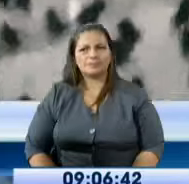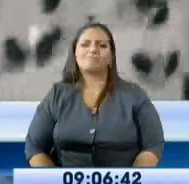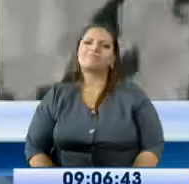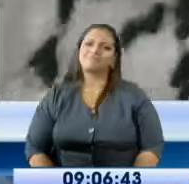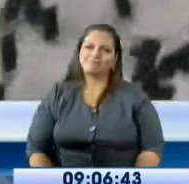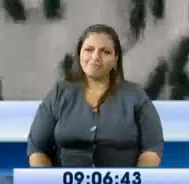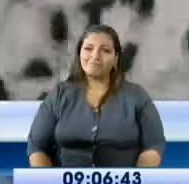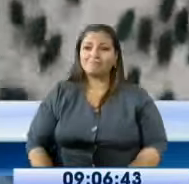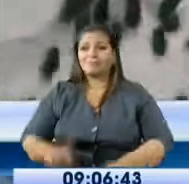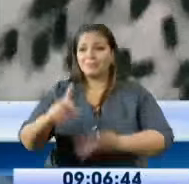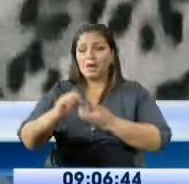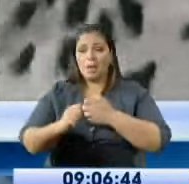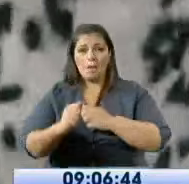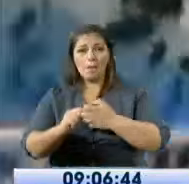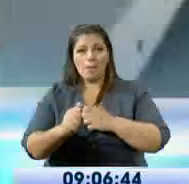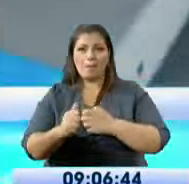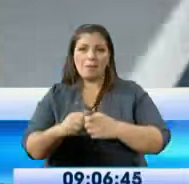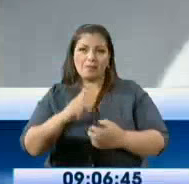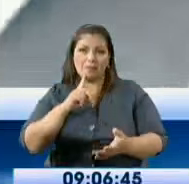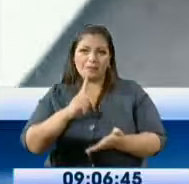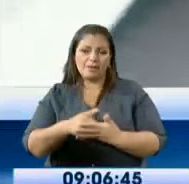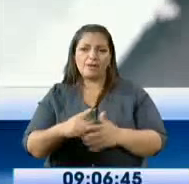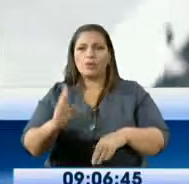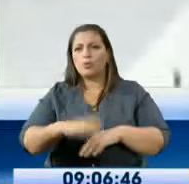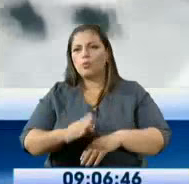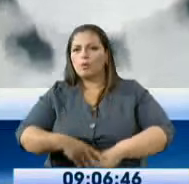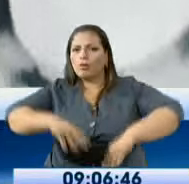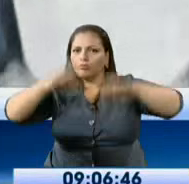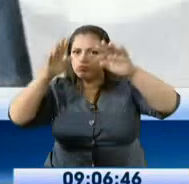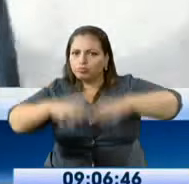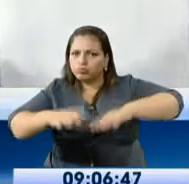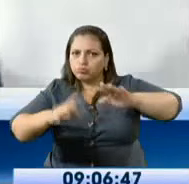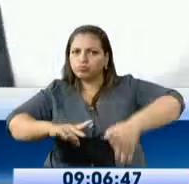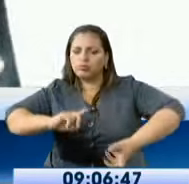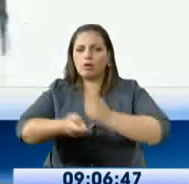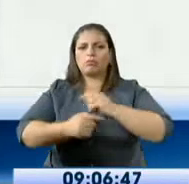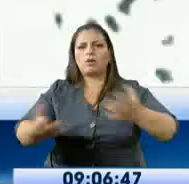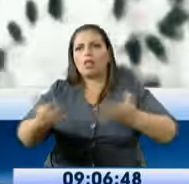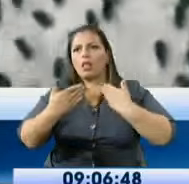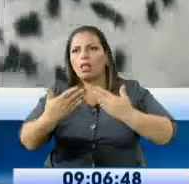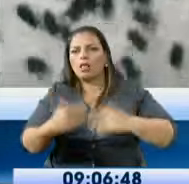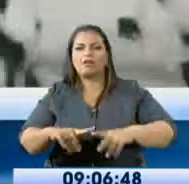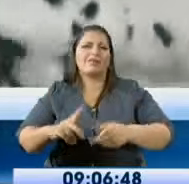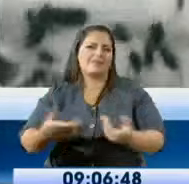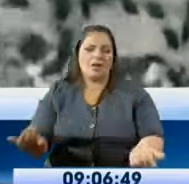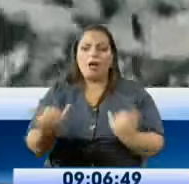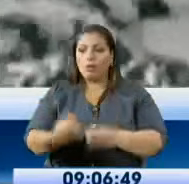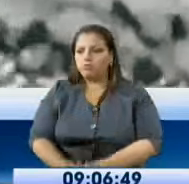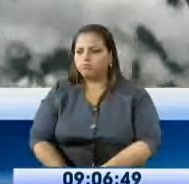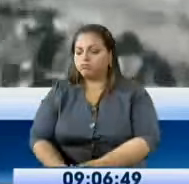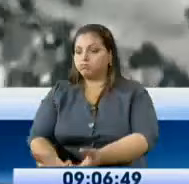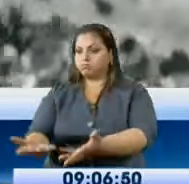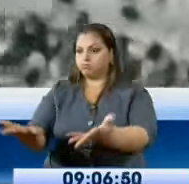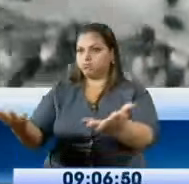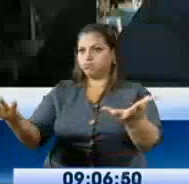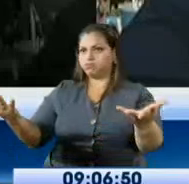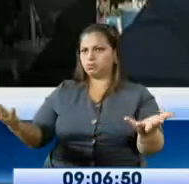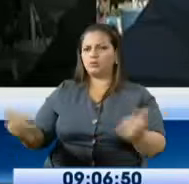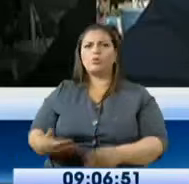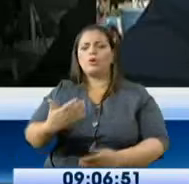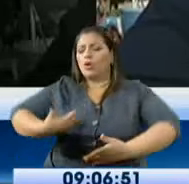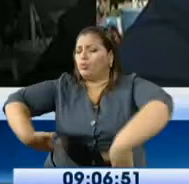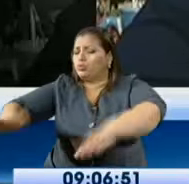mucho problema en esto a nivel del clima y por eso no hay la cantidad que ha habido antes. Para estos grillos, ahuyentarlos,